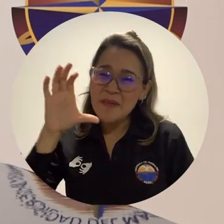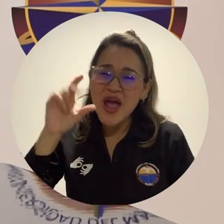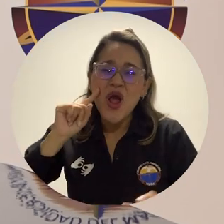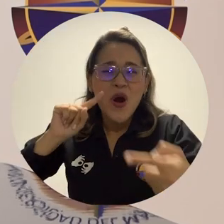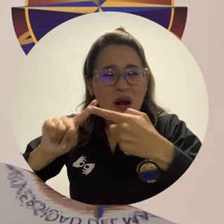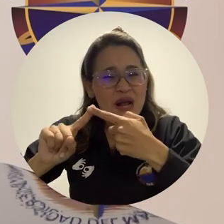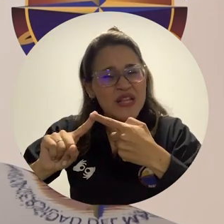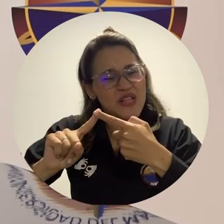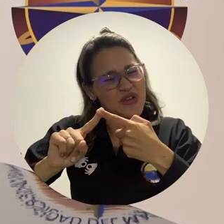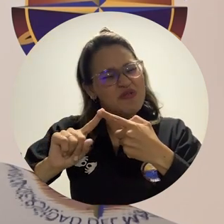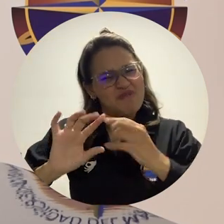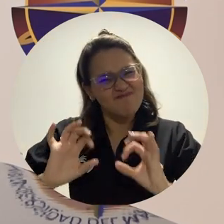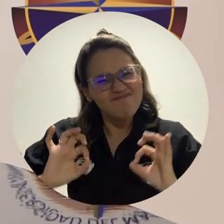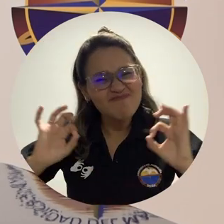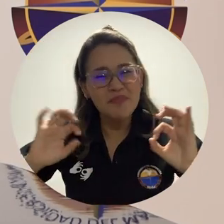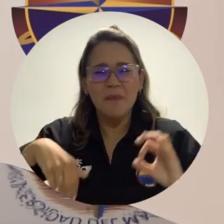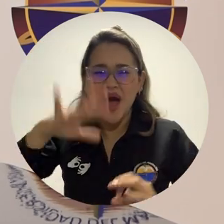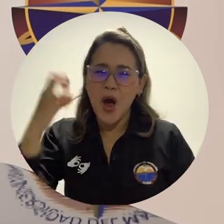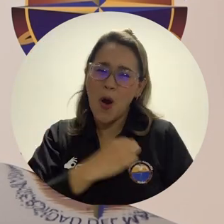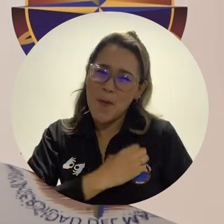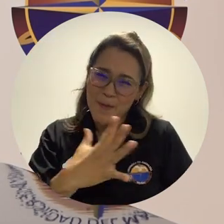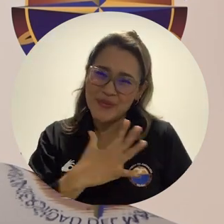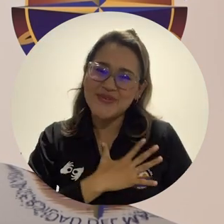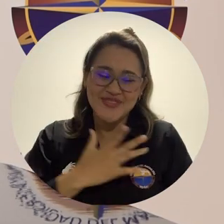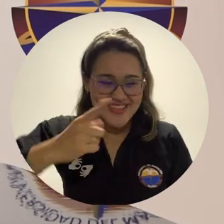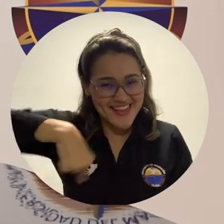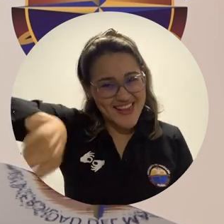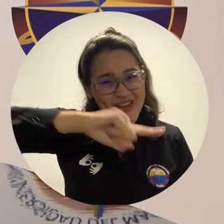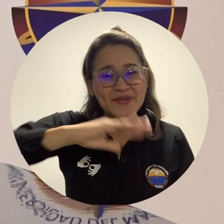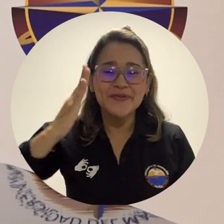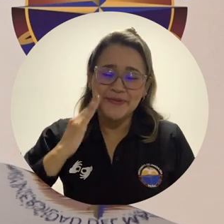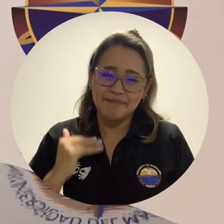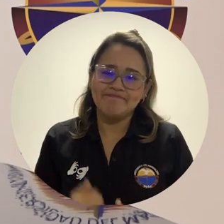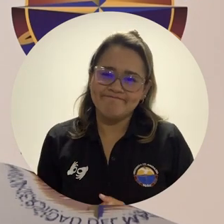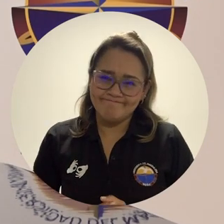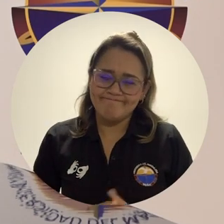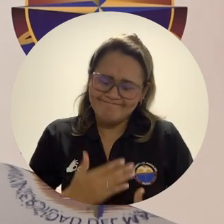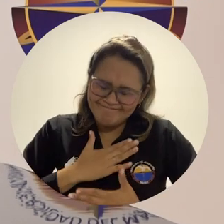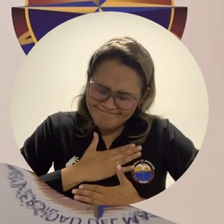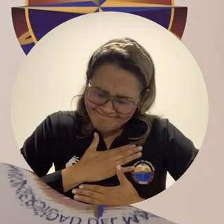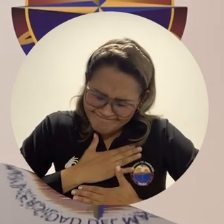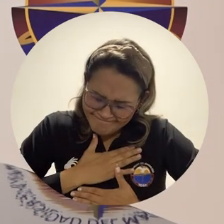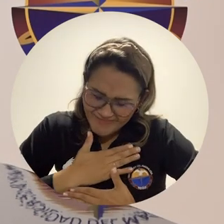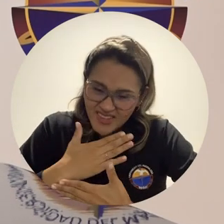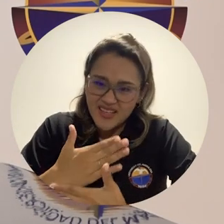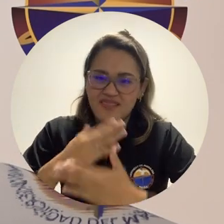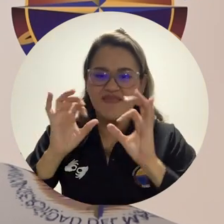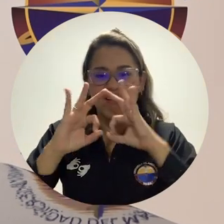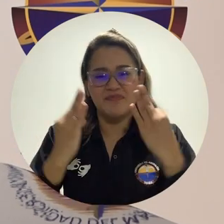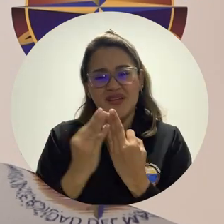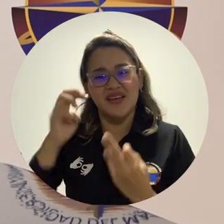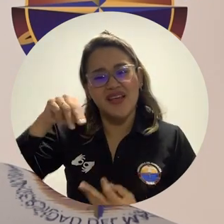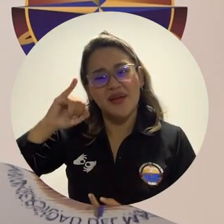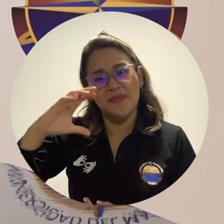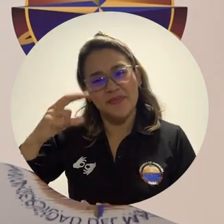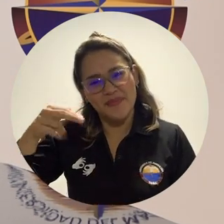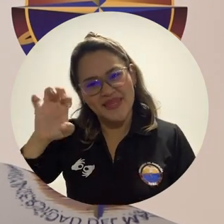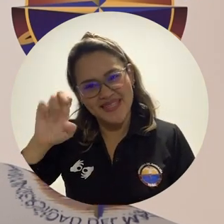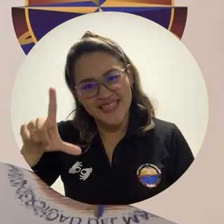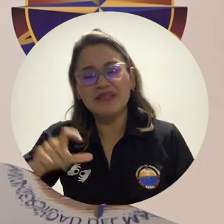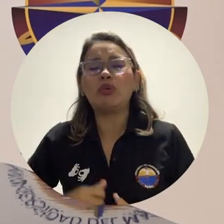alegría, por la música feliz de construir un país que le dé oportunidades a nuestros niños y a nuestras niñas.